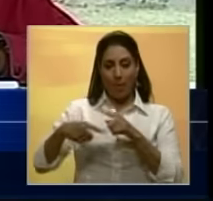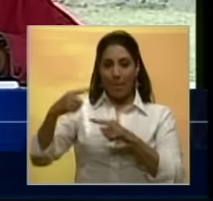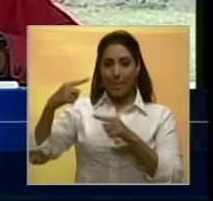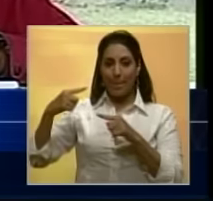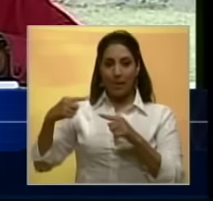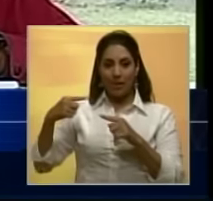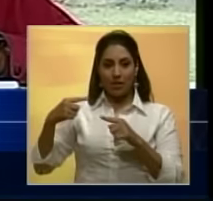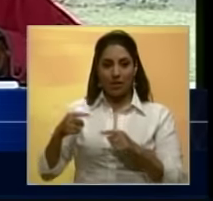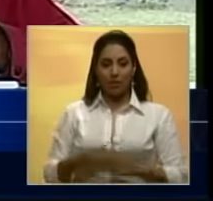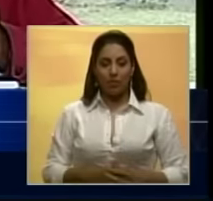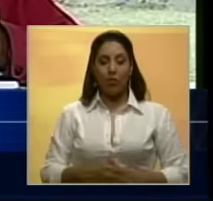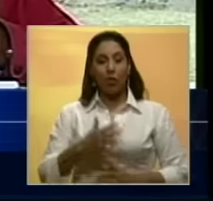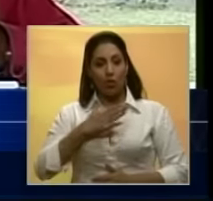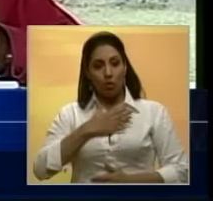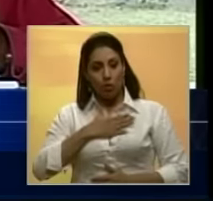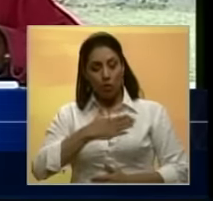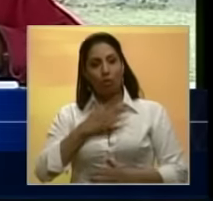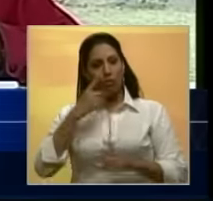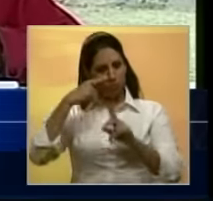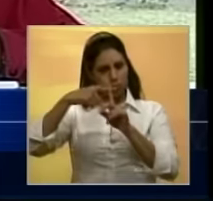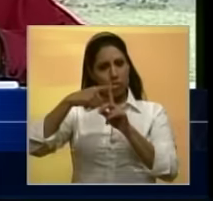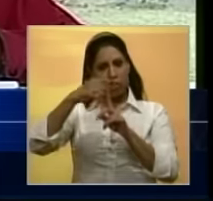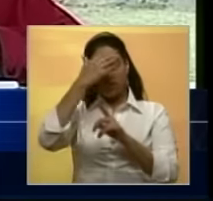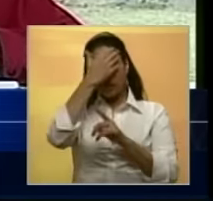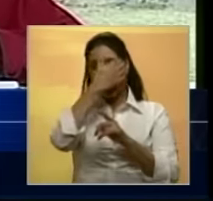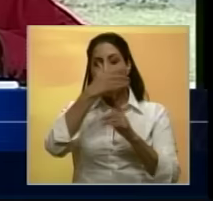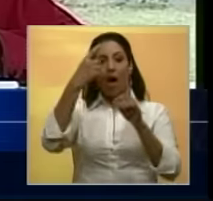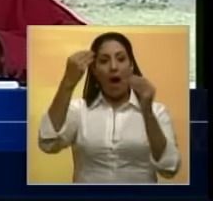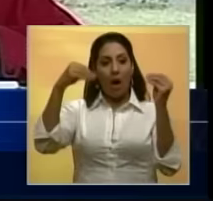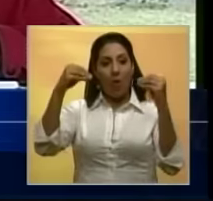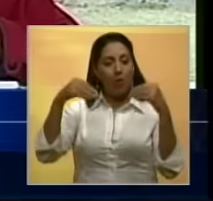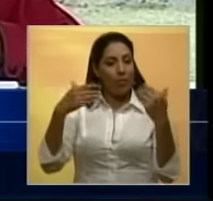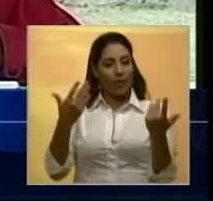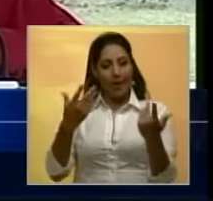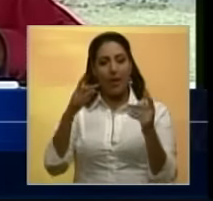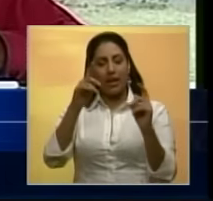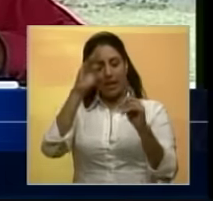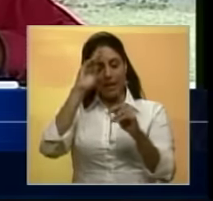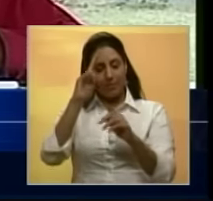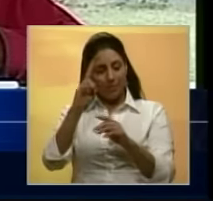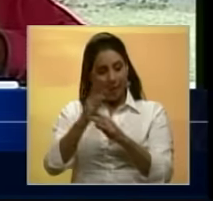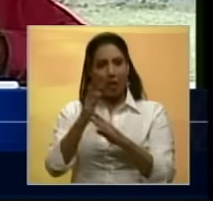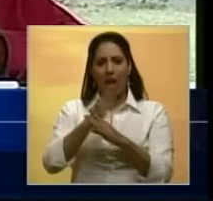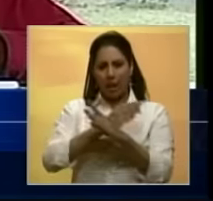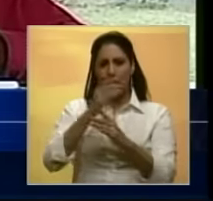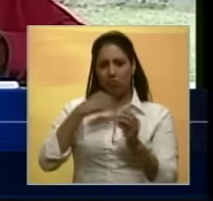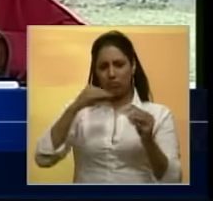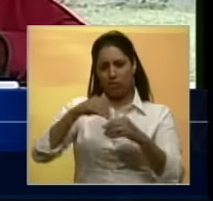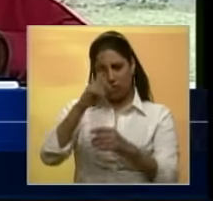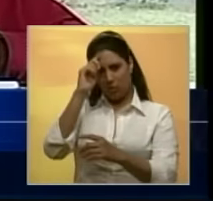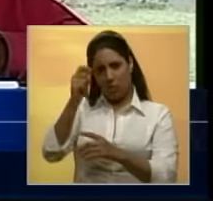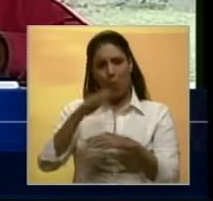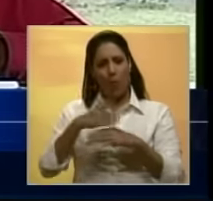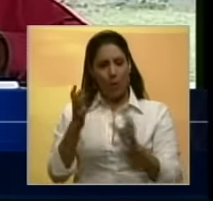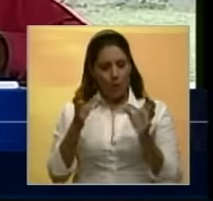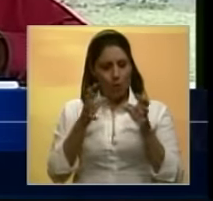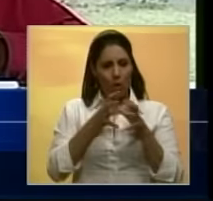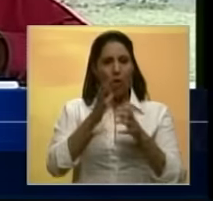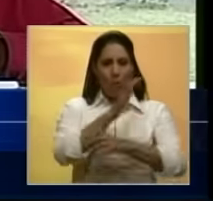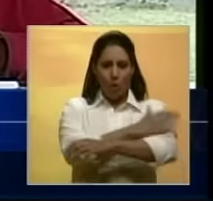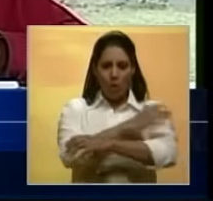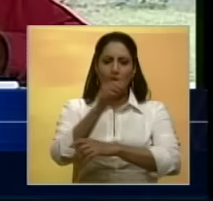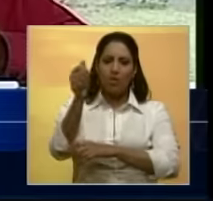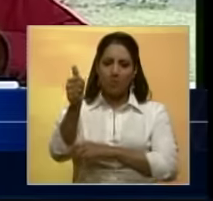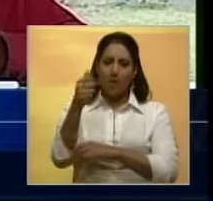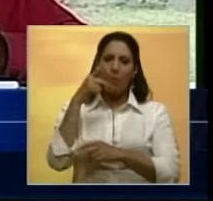pasado. Yo soy optimista de que esos acuerdos van a ser cumplidos más temprano que tarde por parte de la